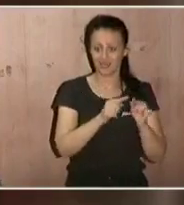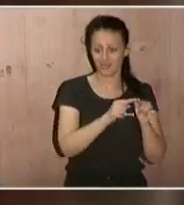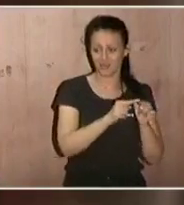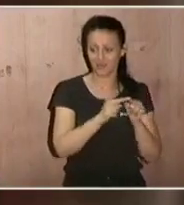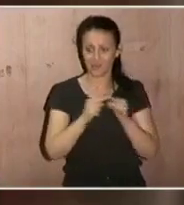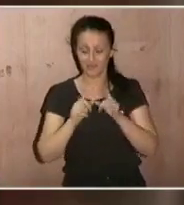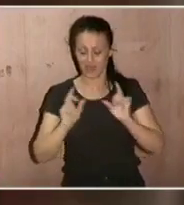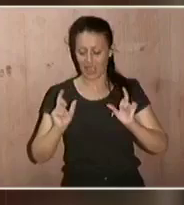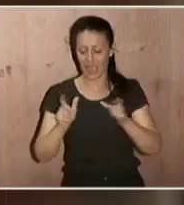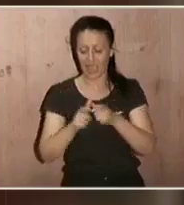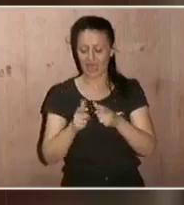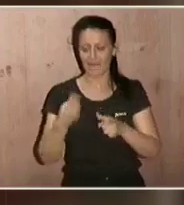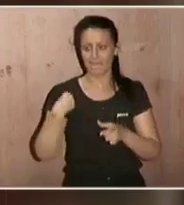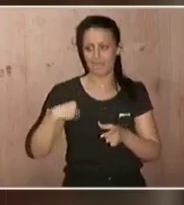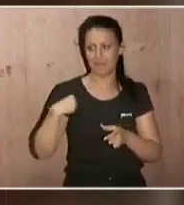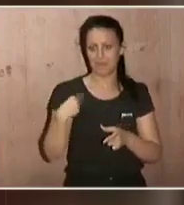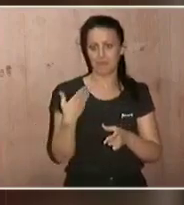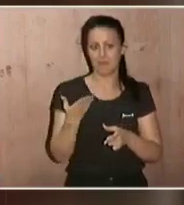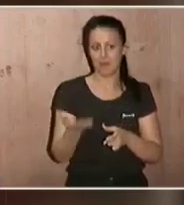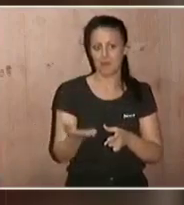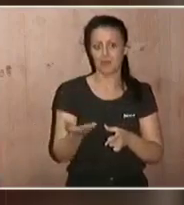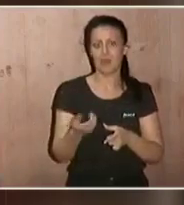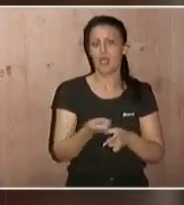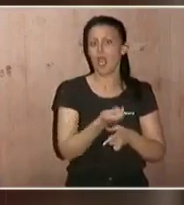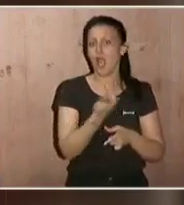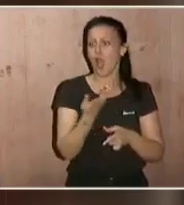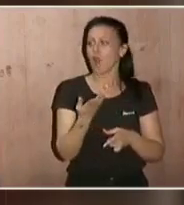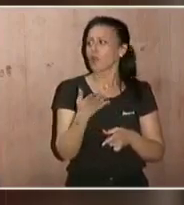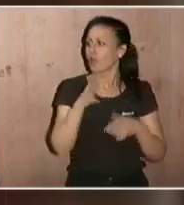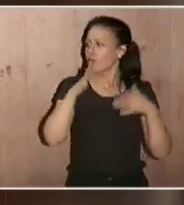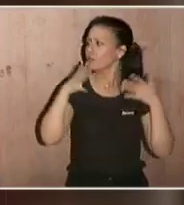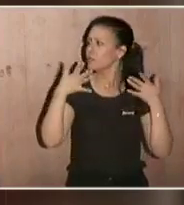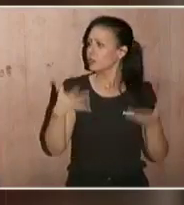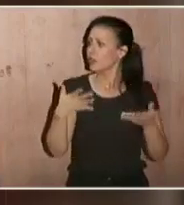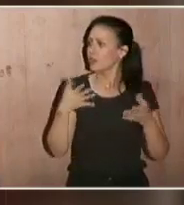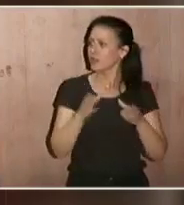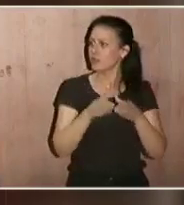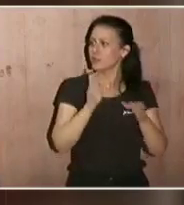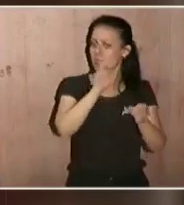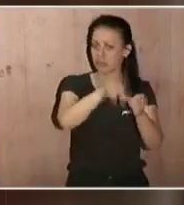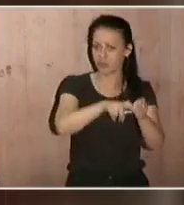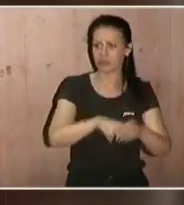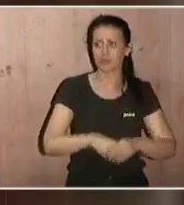área, entre ellas las de algunos de sus actuales componentes.